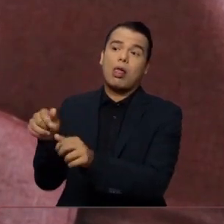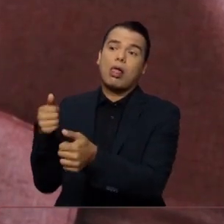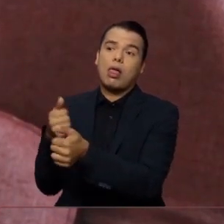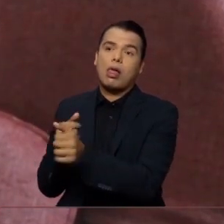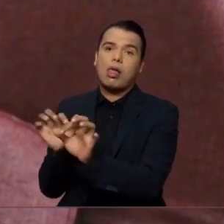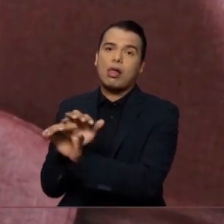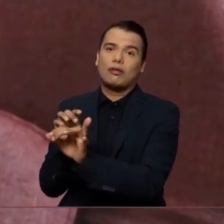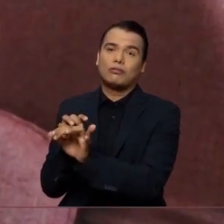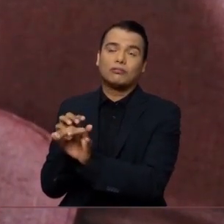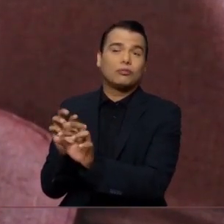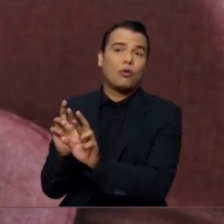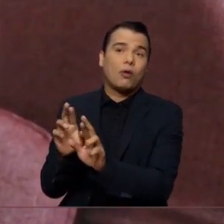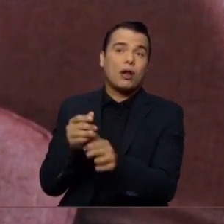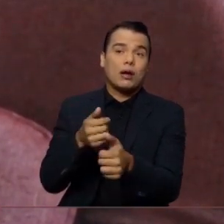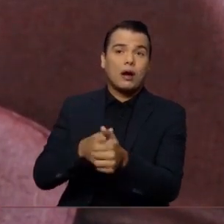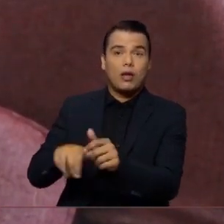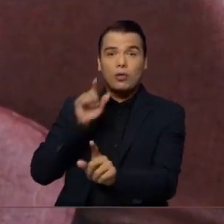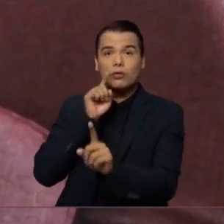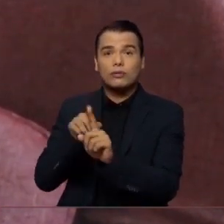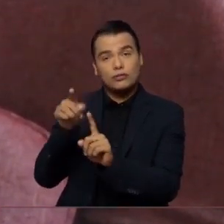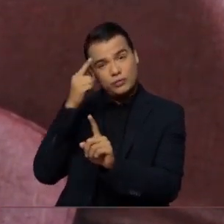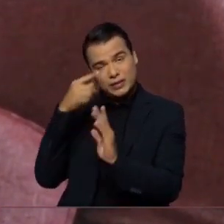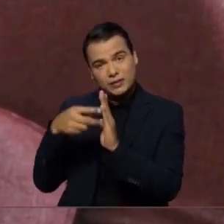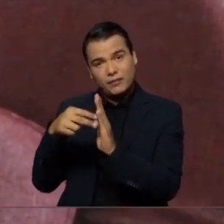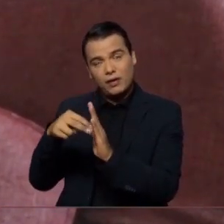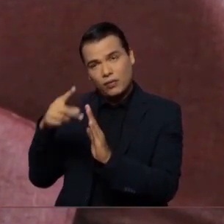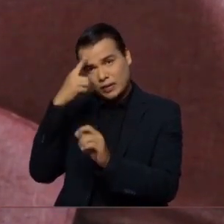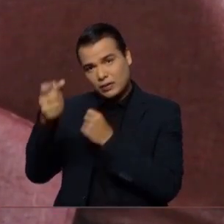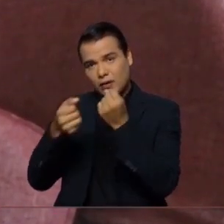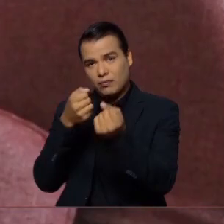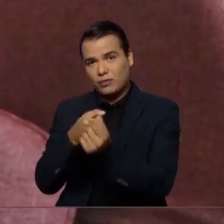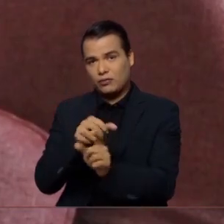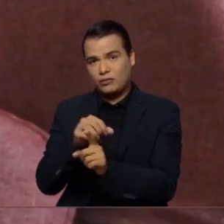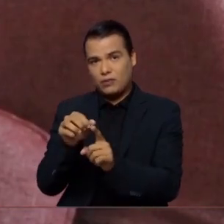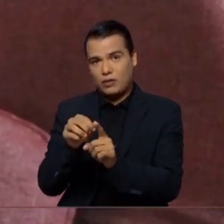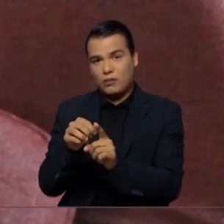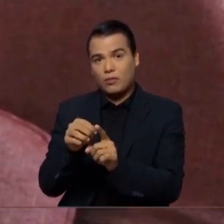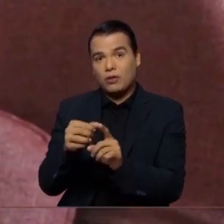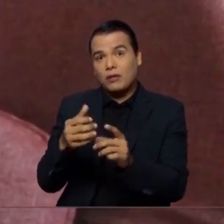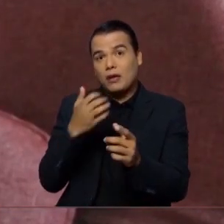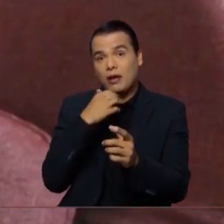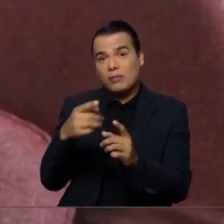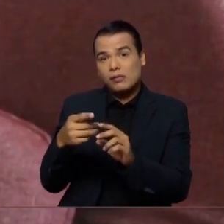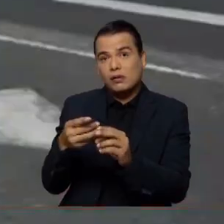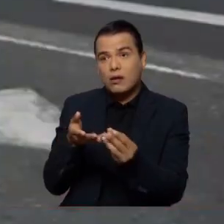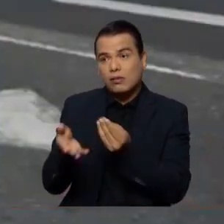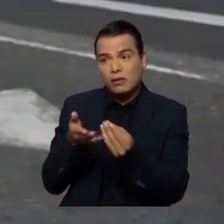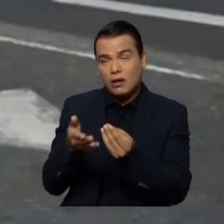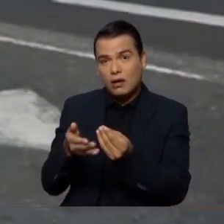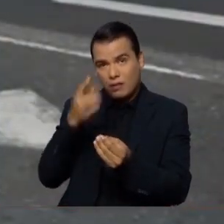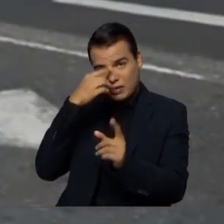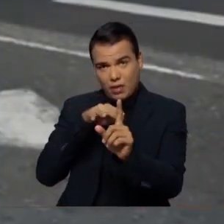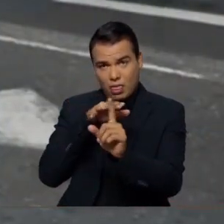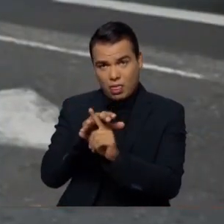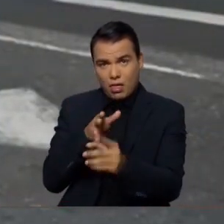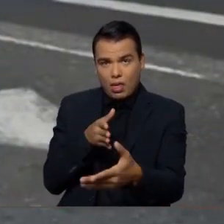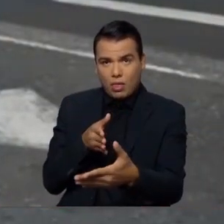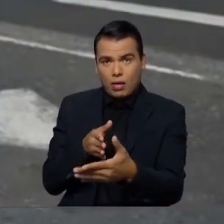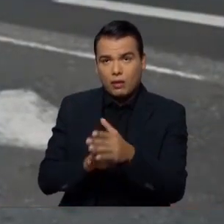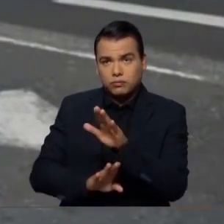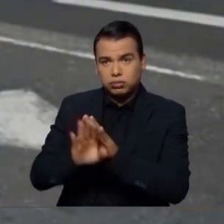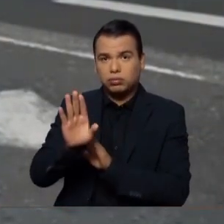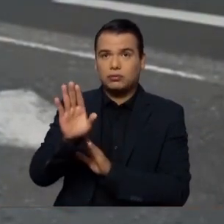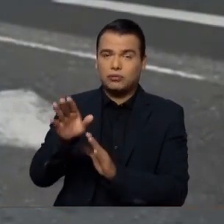populares, o por lo menos que no se atraviese a cambios que son urgentes y necesarios. Con la cámara de